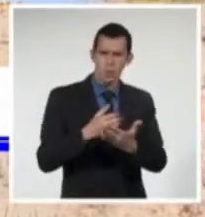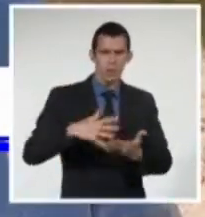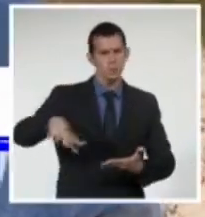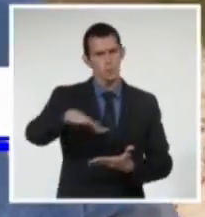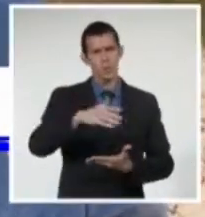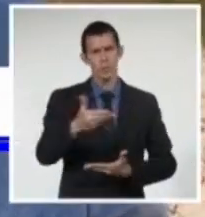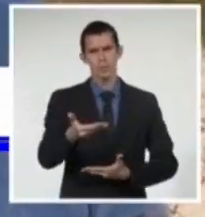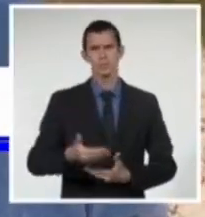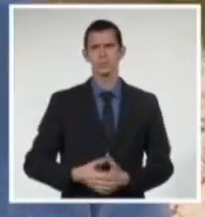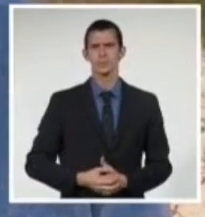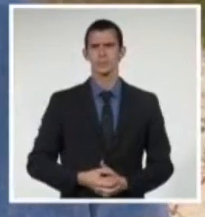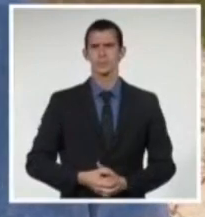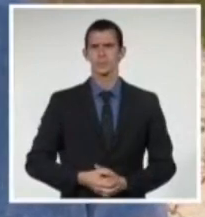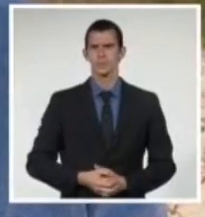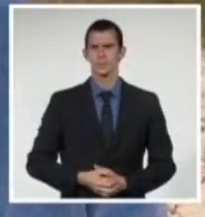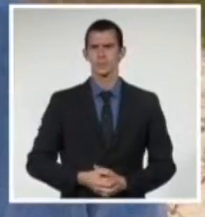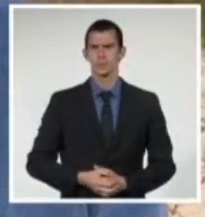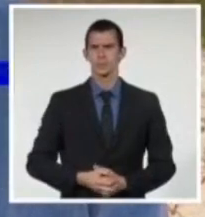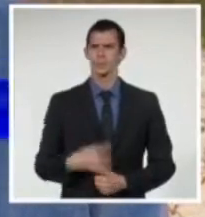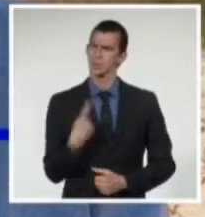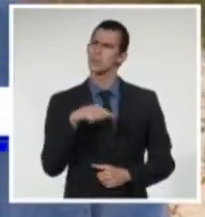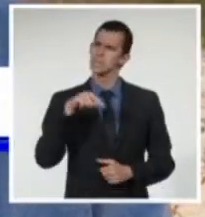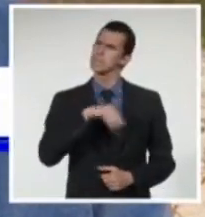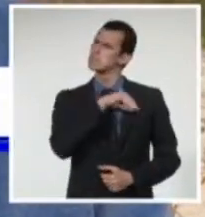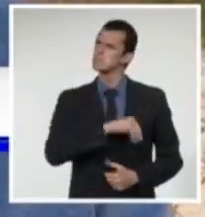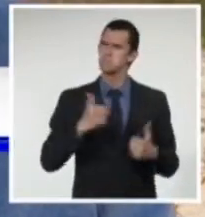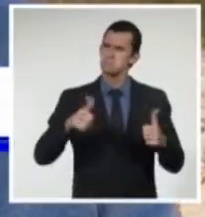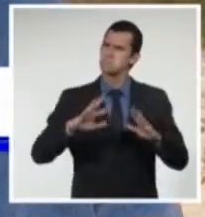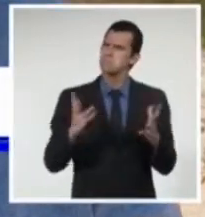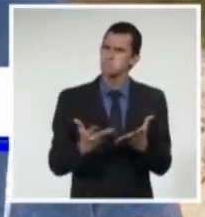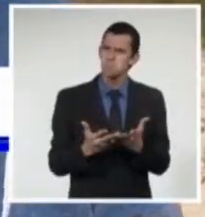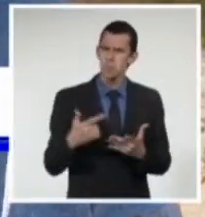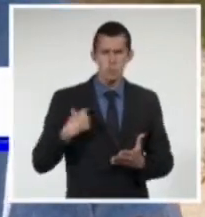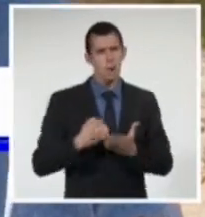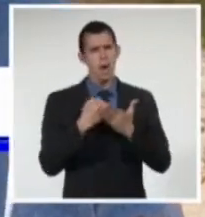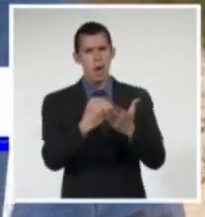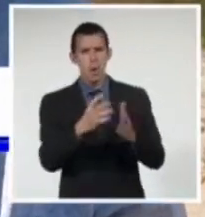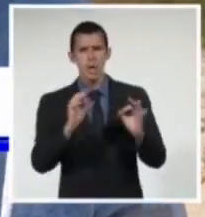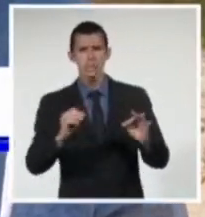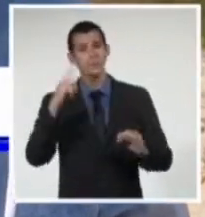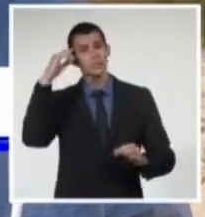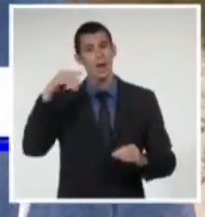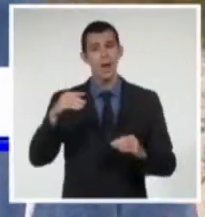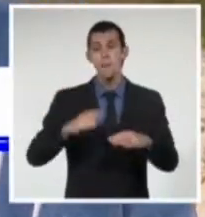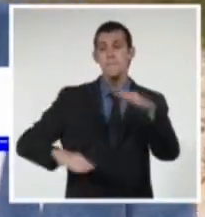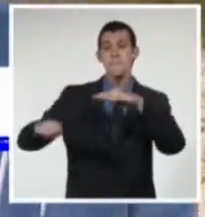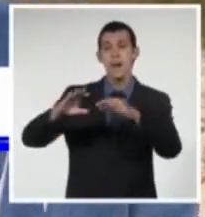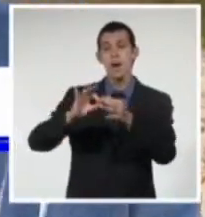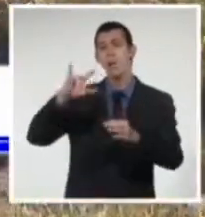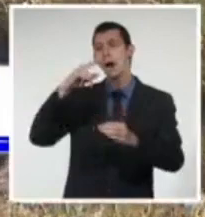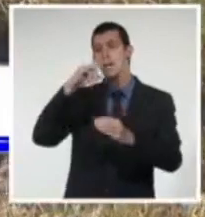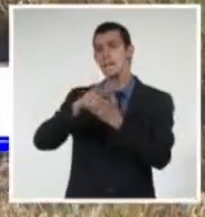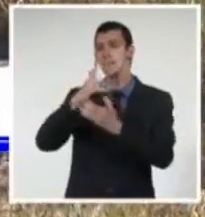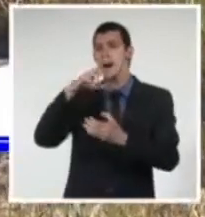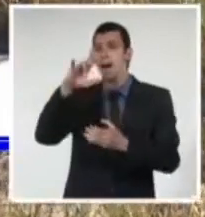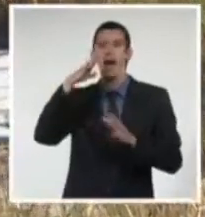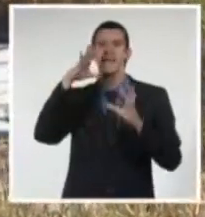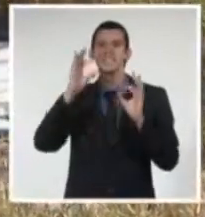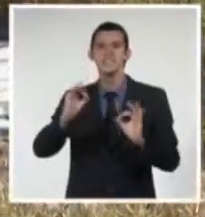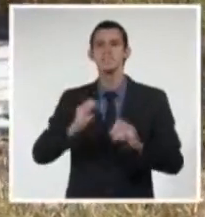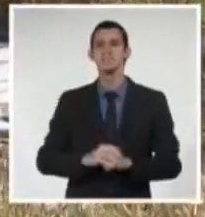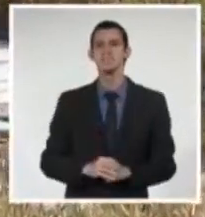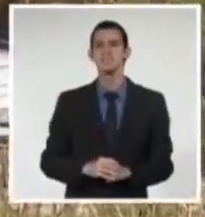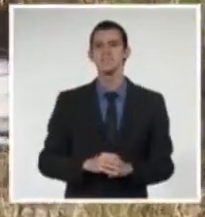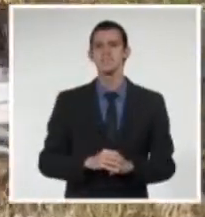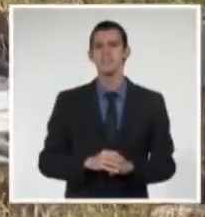esta tarea. Aquí estamos con tremenda disposición porque la playa de Guanímar es parte de la identidad alquizareña, es parte de